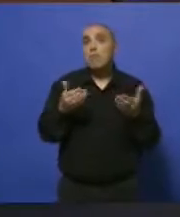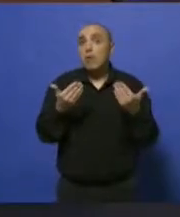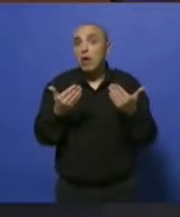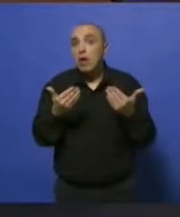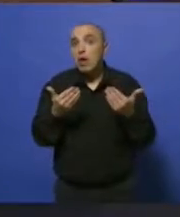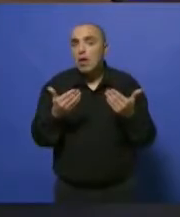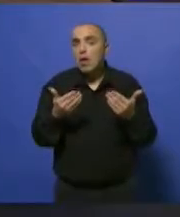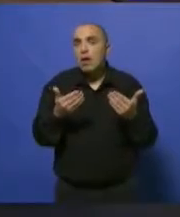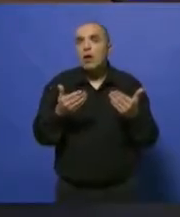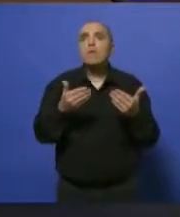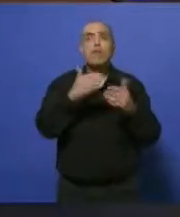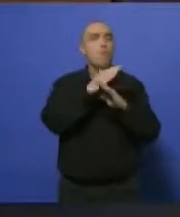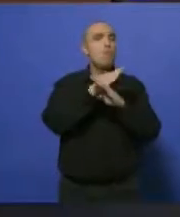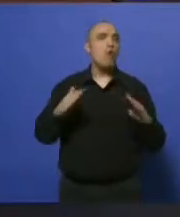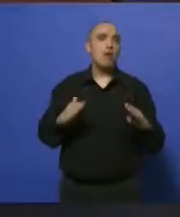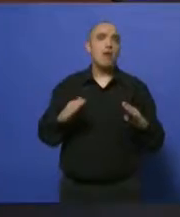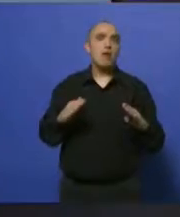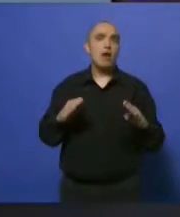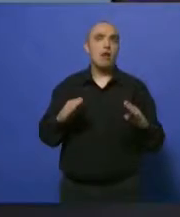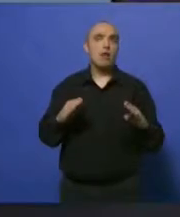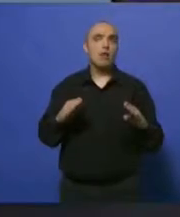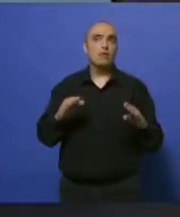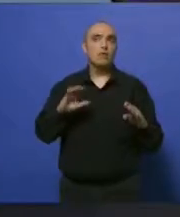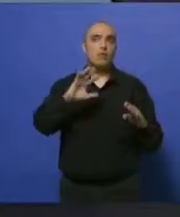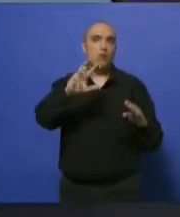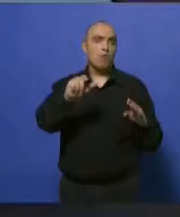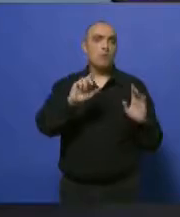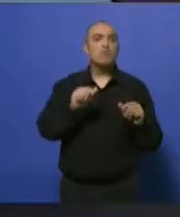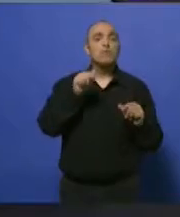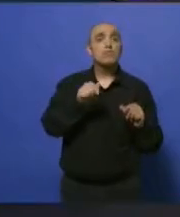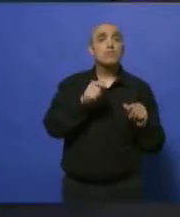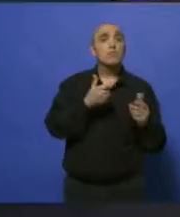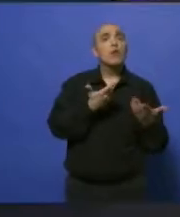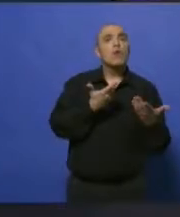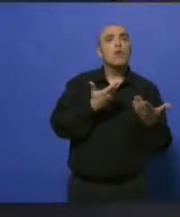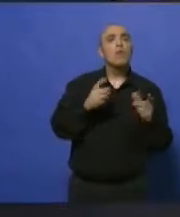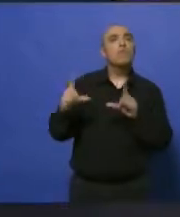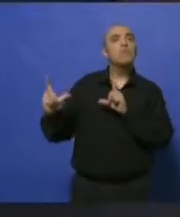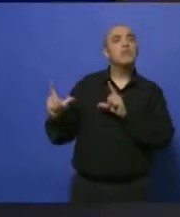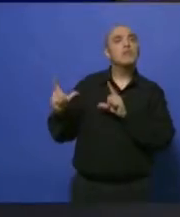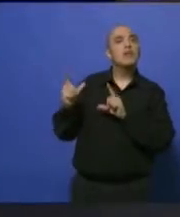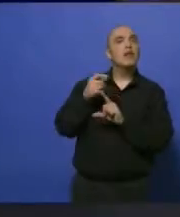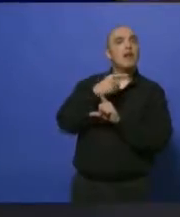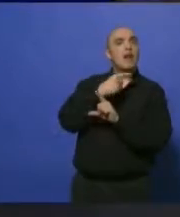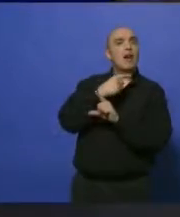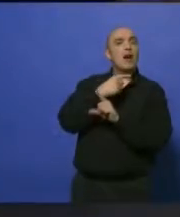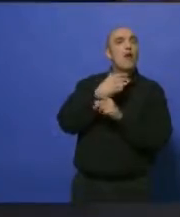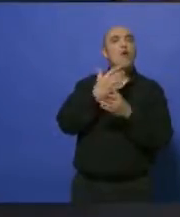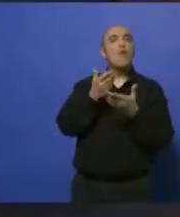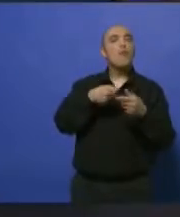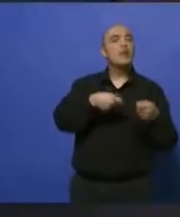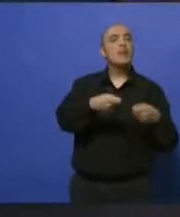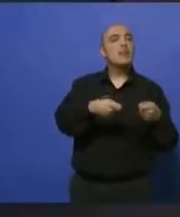Vamos a avanzar con una placa con información para tener en cuenta cuál es el número al que hay que llamar y cuál es el procedimiento. Es muy sencillo, es un trámite muy